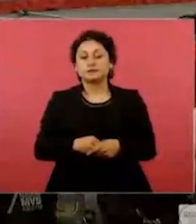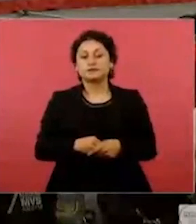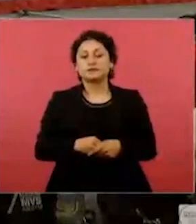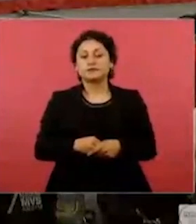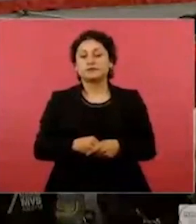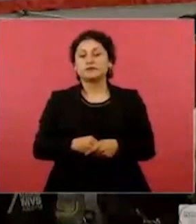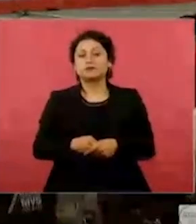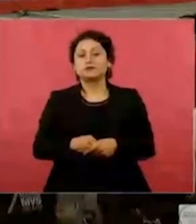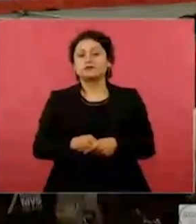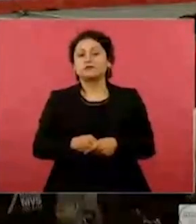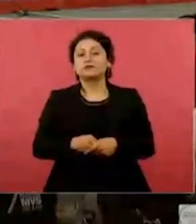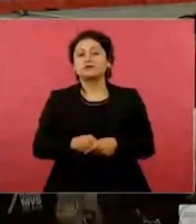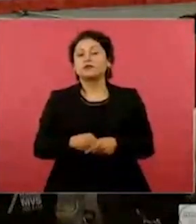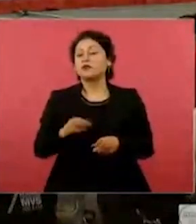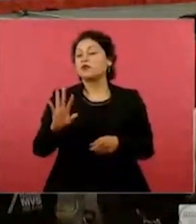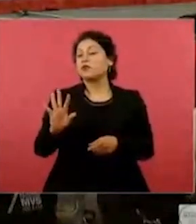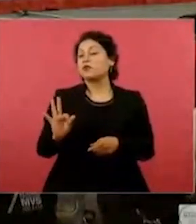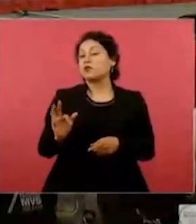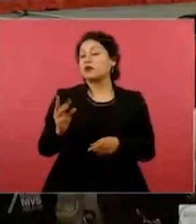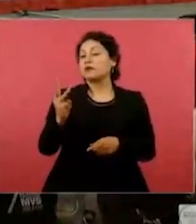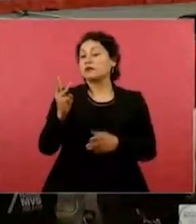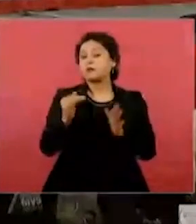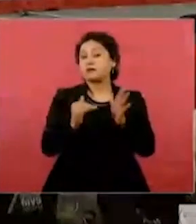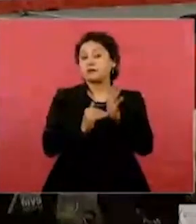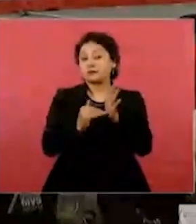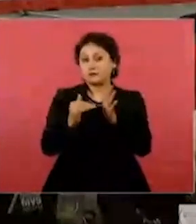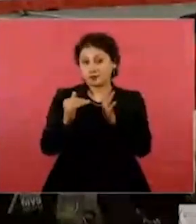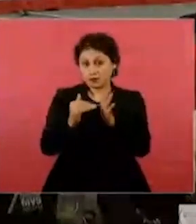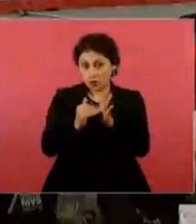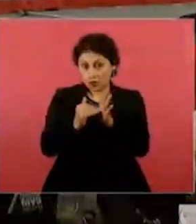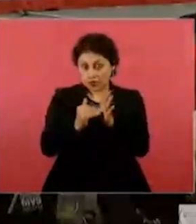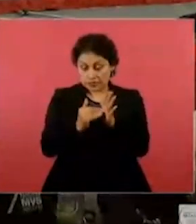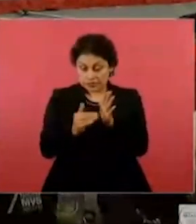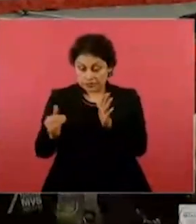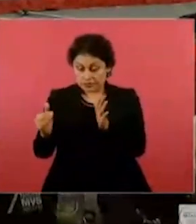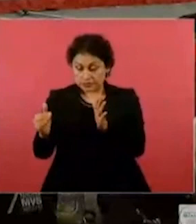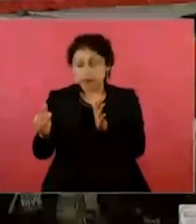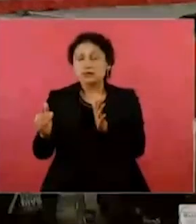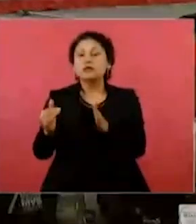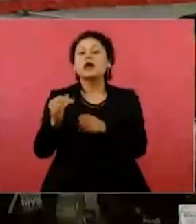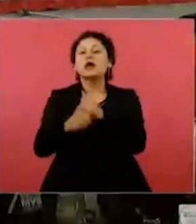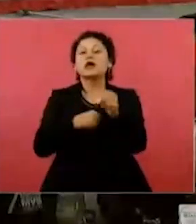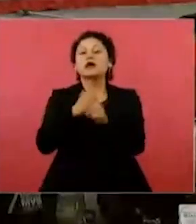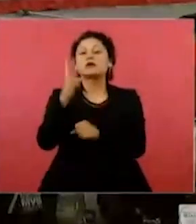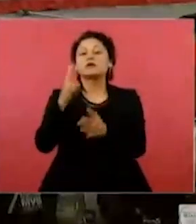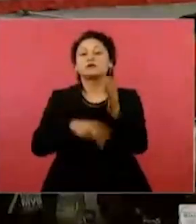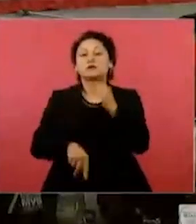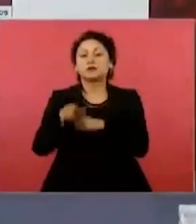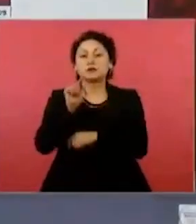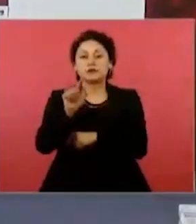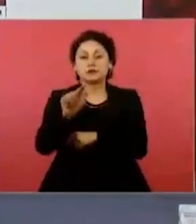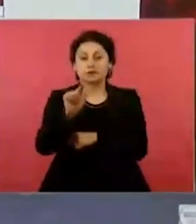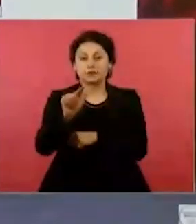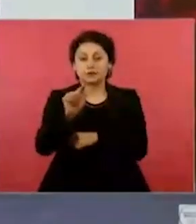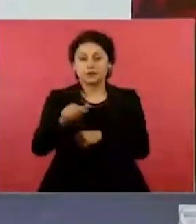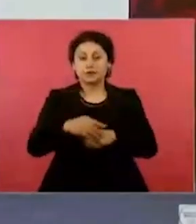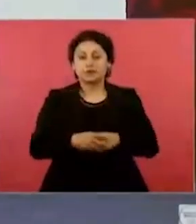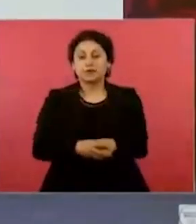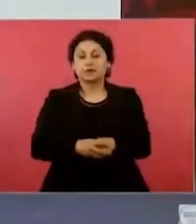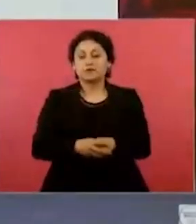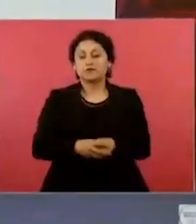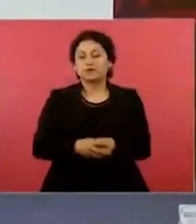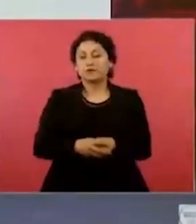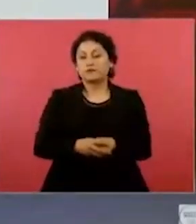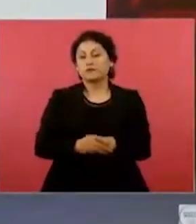Xóchitl Gálvez quien Busca hacer la candidata presidencial del pan pri PRD en 2024 el presidente el día de hoy